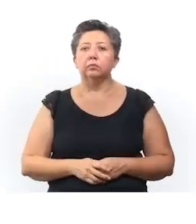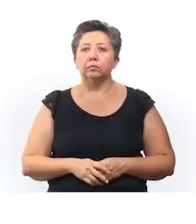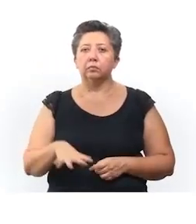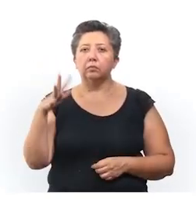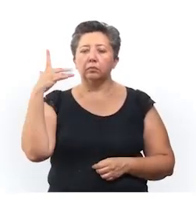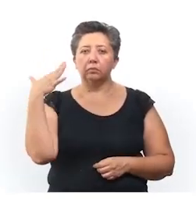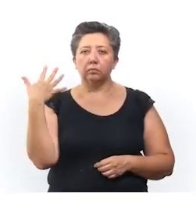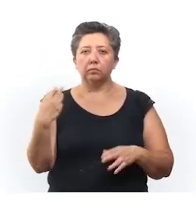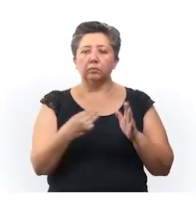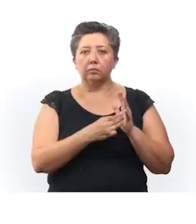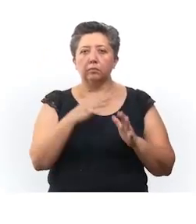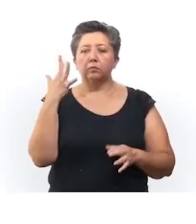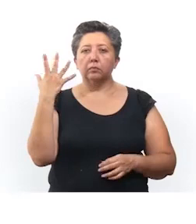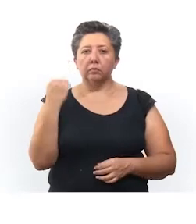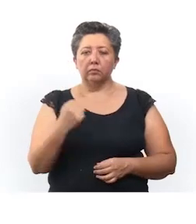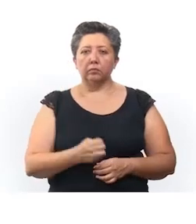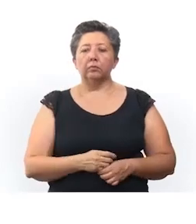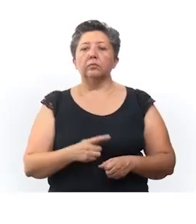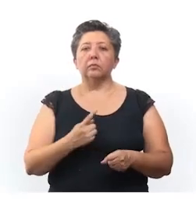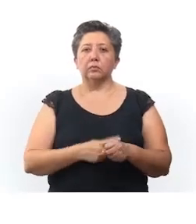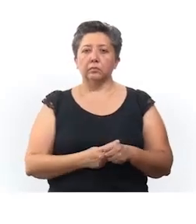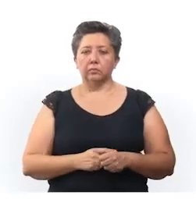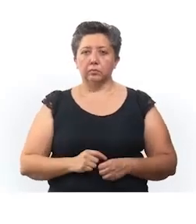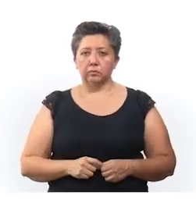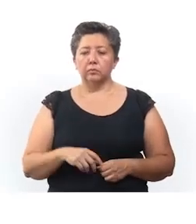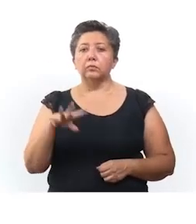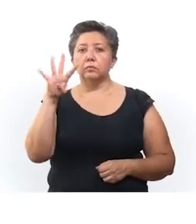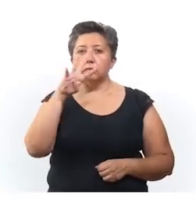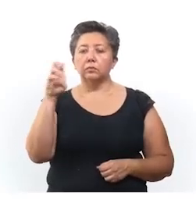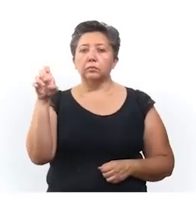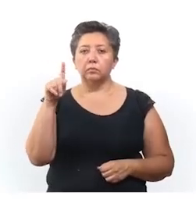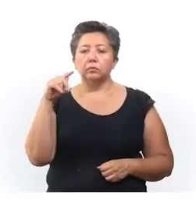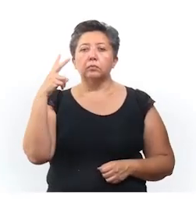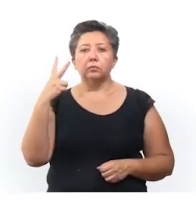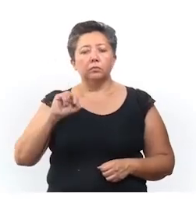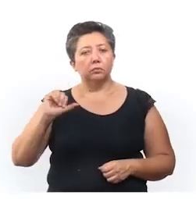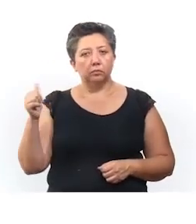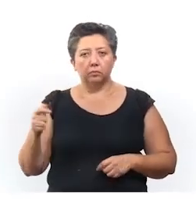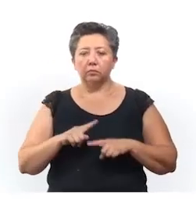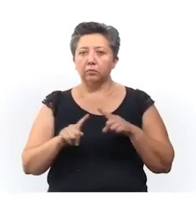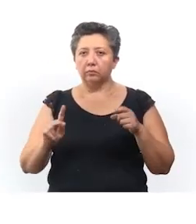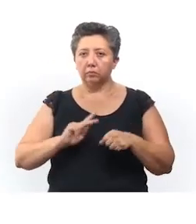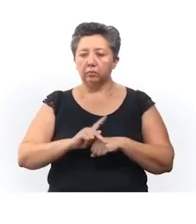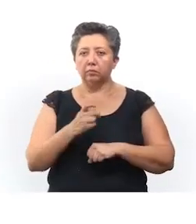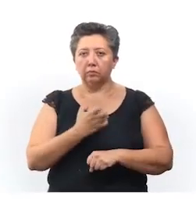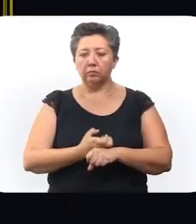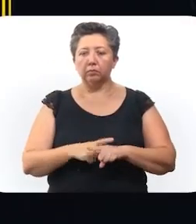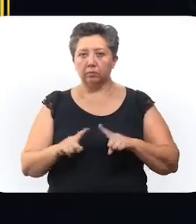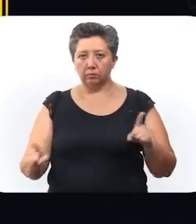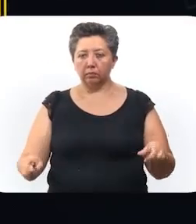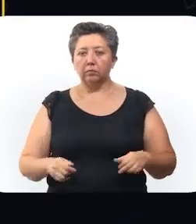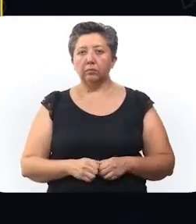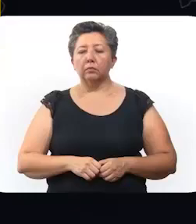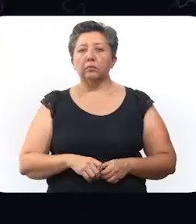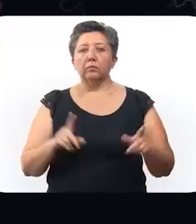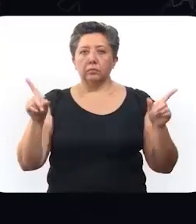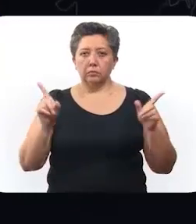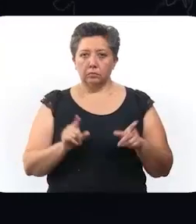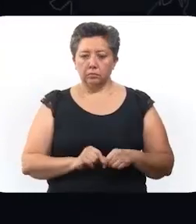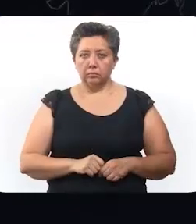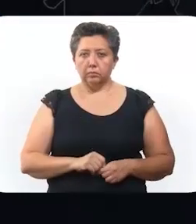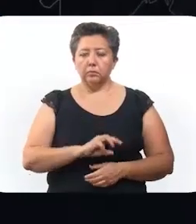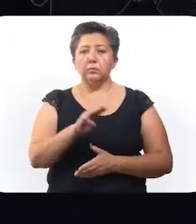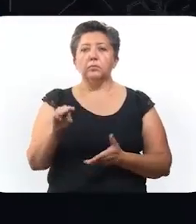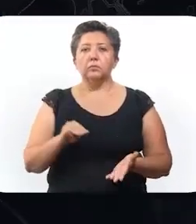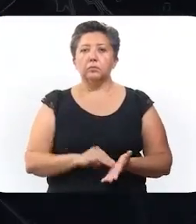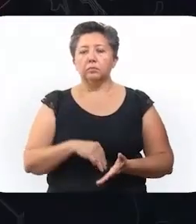los 55.059 casos positivos, 472 son de otro país u otro estado. Específicamente,